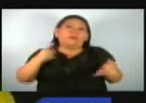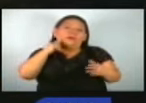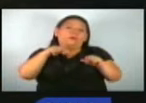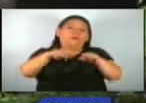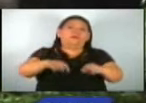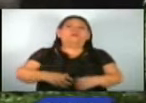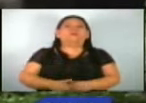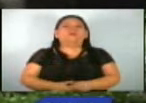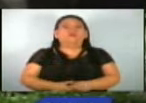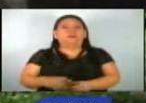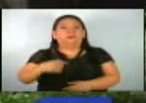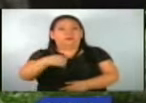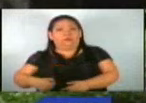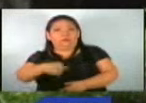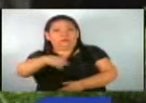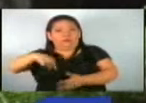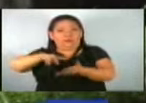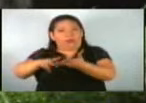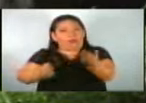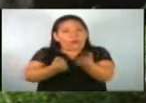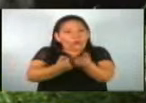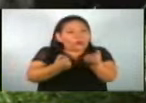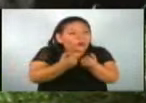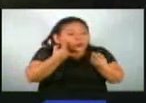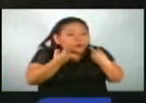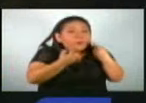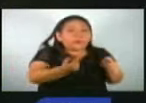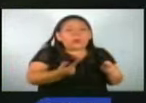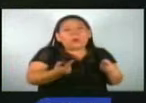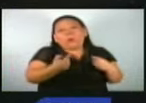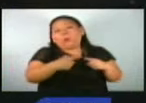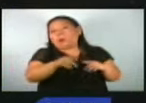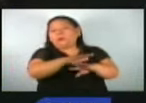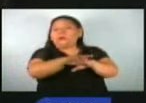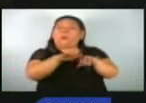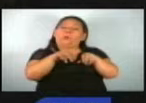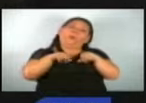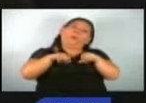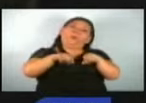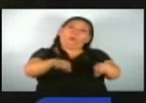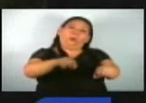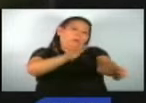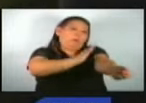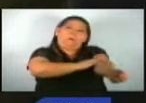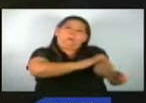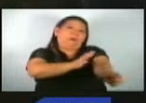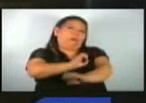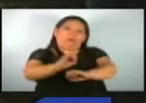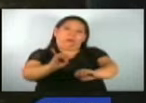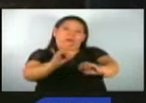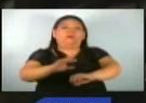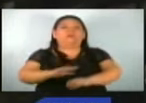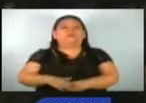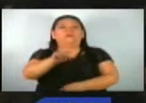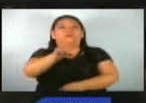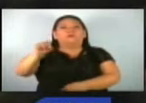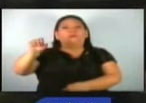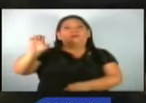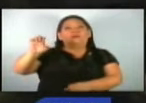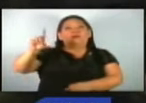muerte. Socorristas llegaron a la zona para auxiliar a la víctima, sin embargo ya no presentaba signos vitales, identificado como